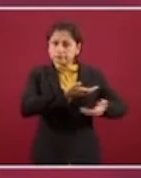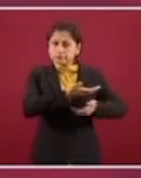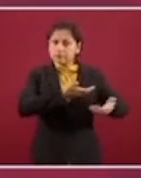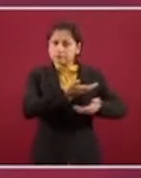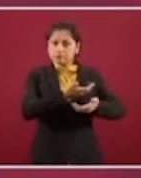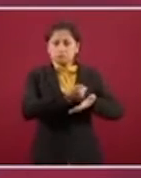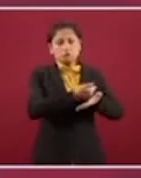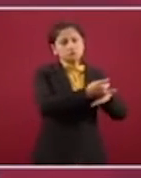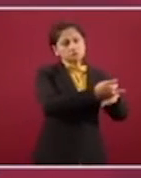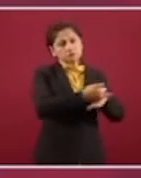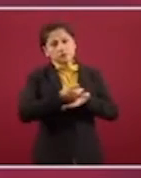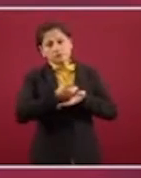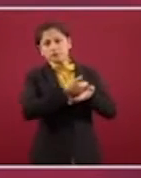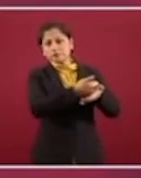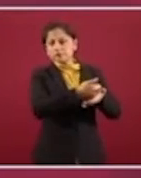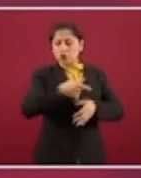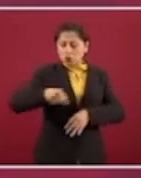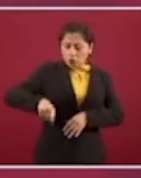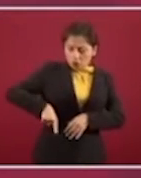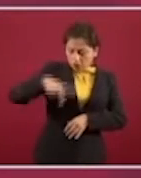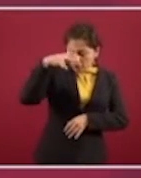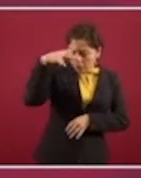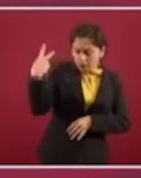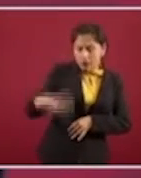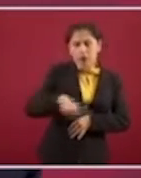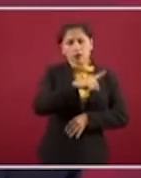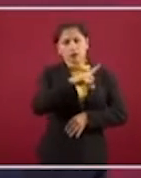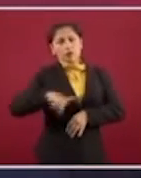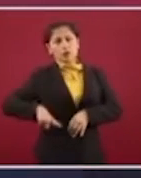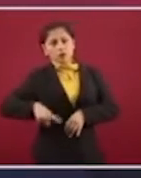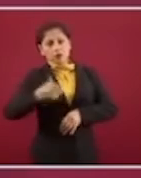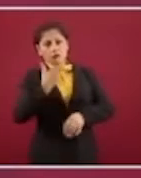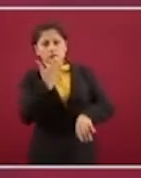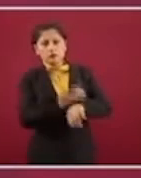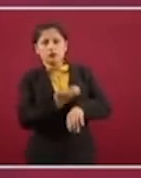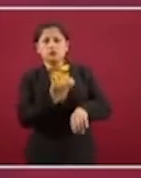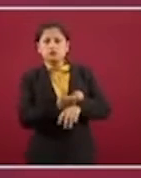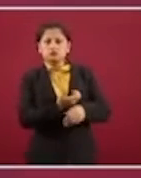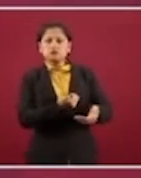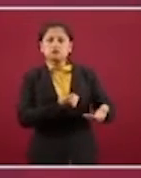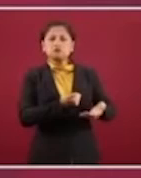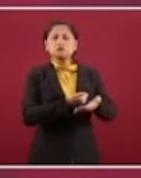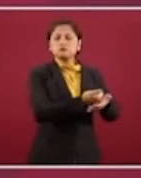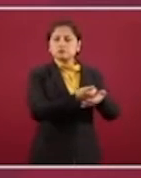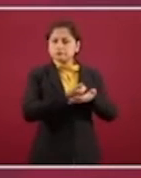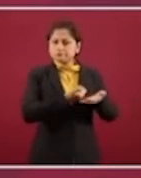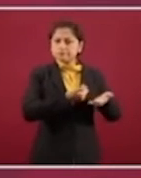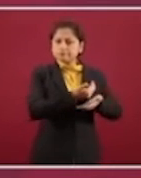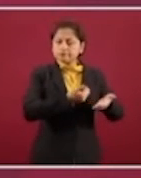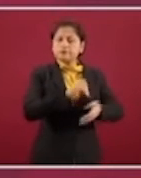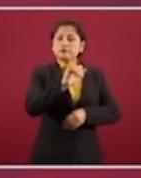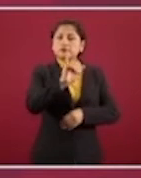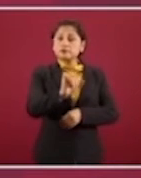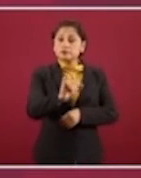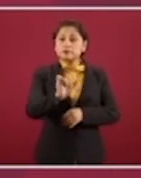con el gobierno de Estados Unidos y quiero manifestar que ha habido una